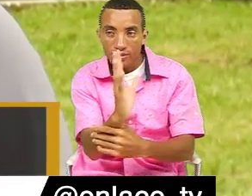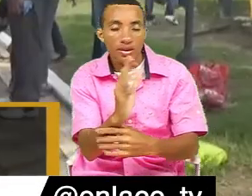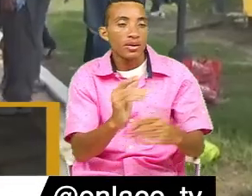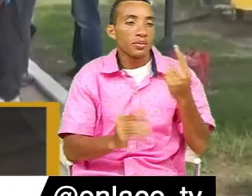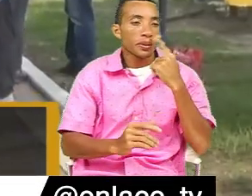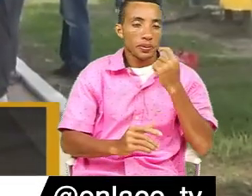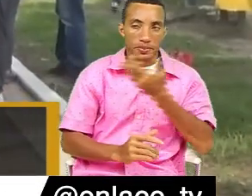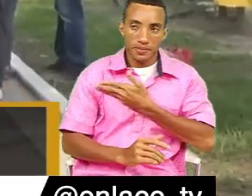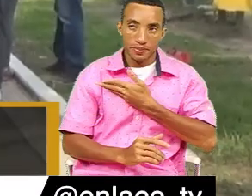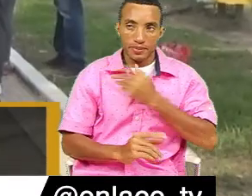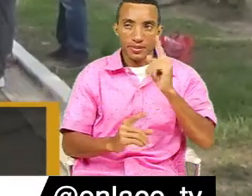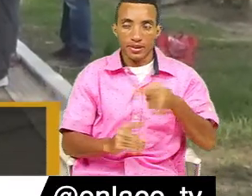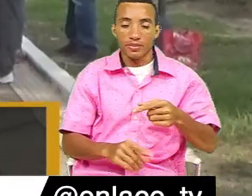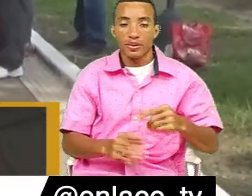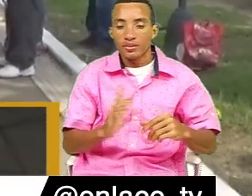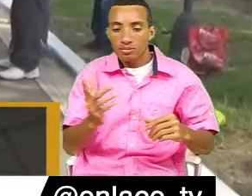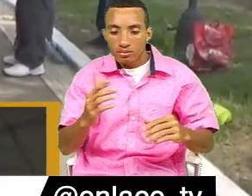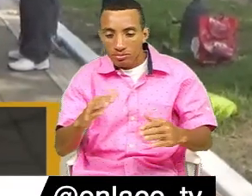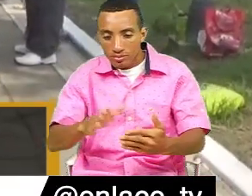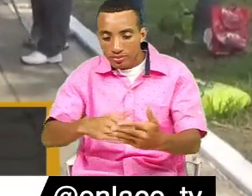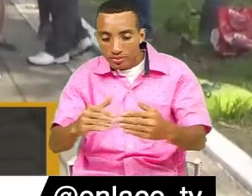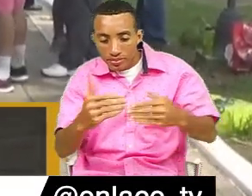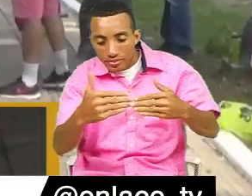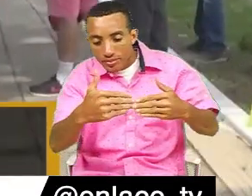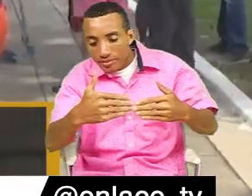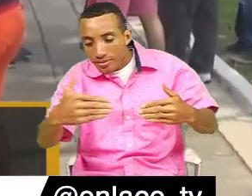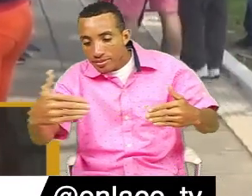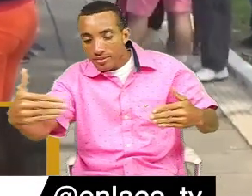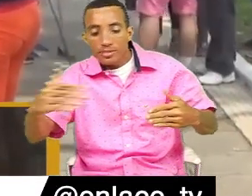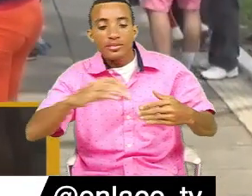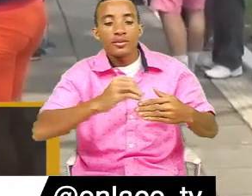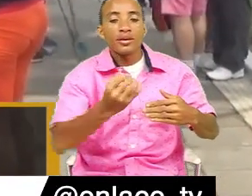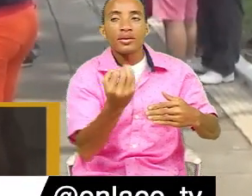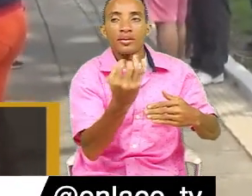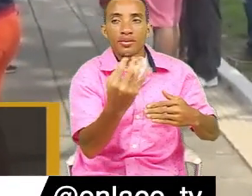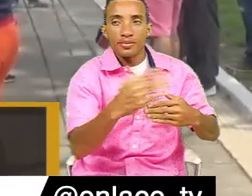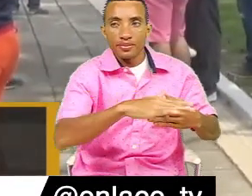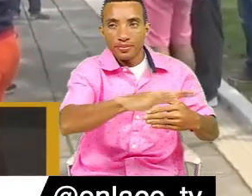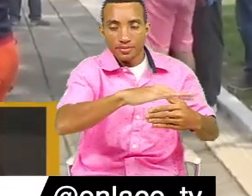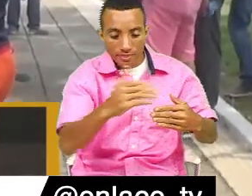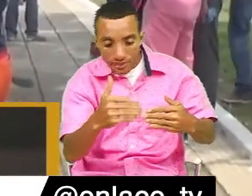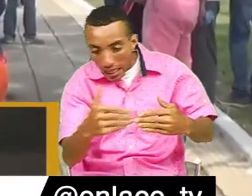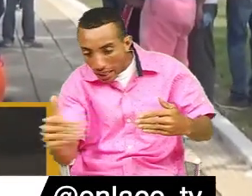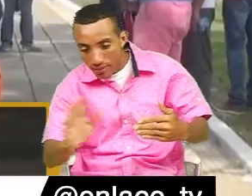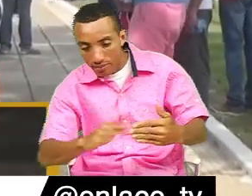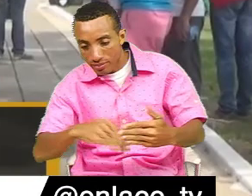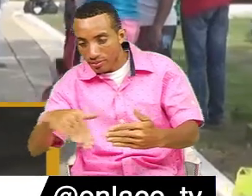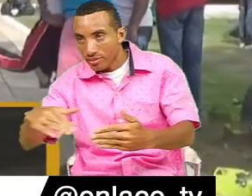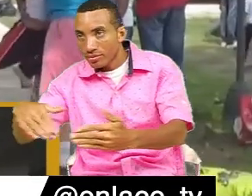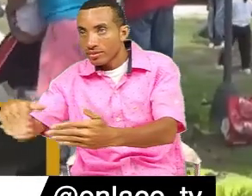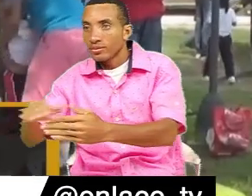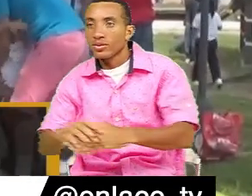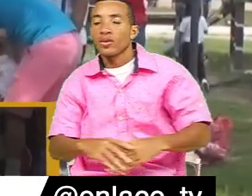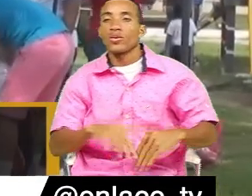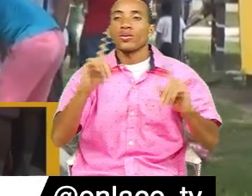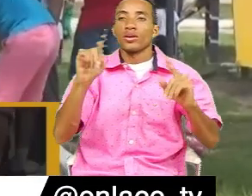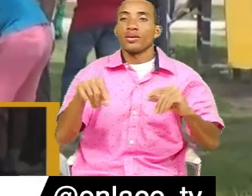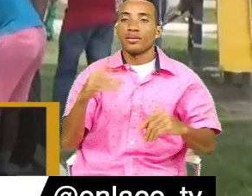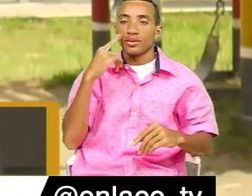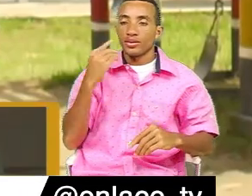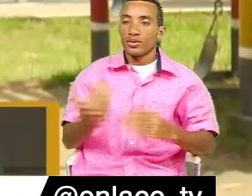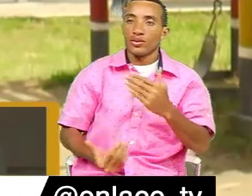pintar todos los andenes también de este hermoso parque de Pueblo Nuevo. Nosotros los niños de Liceo Nueva Generación